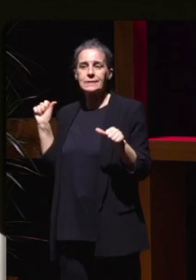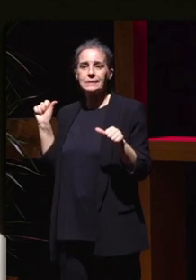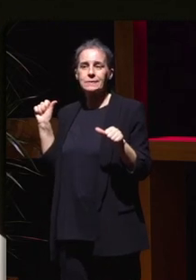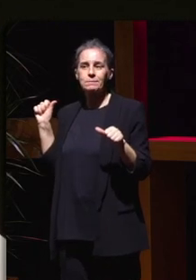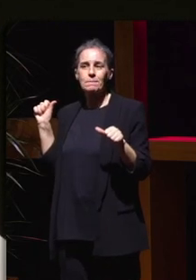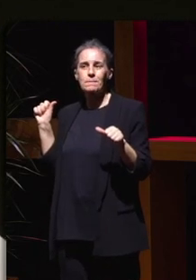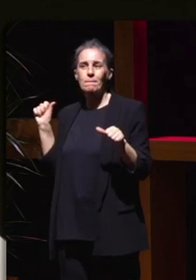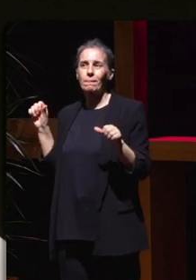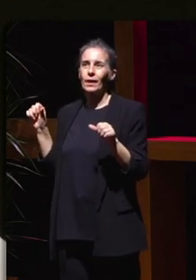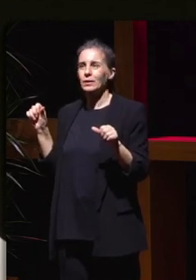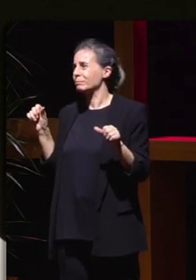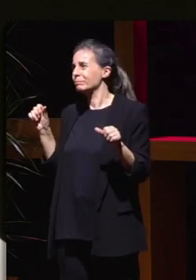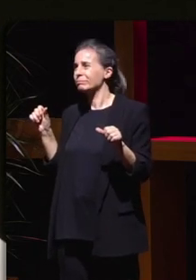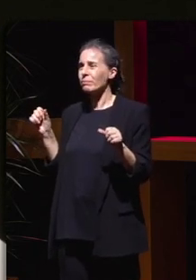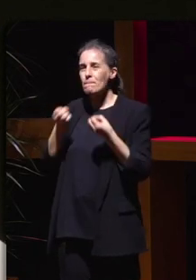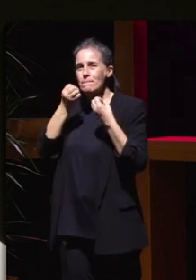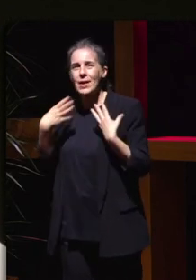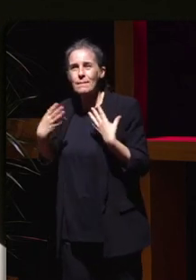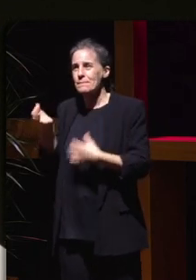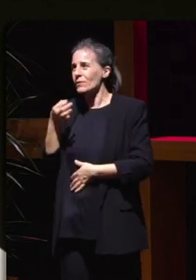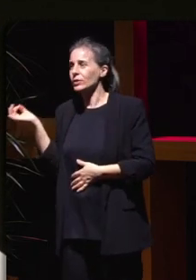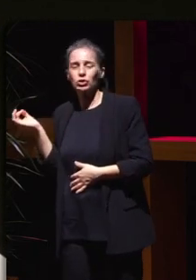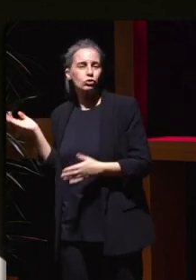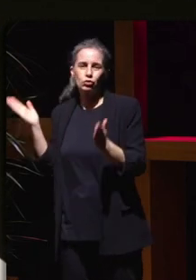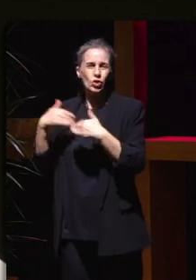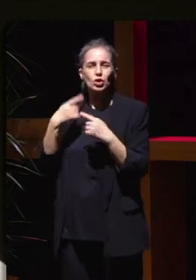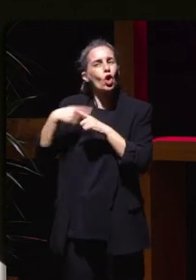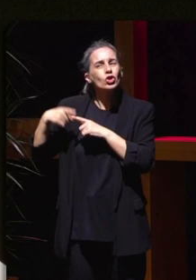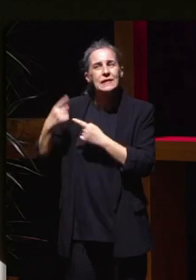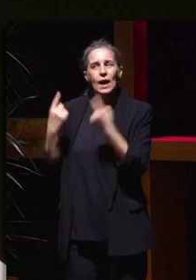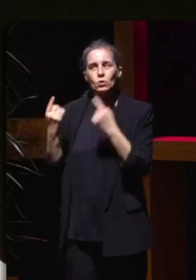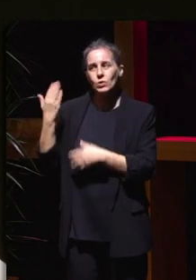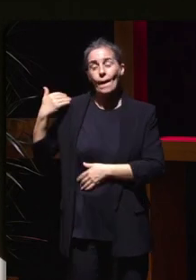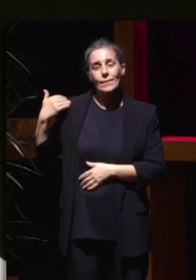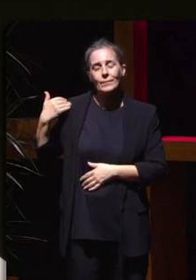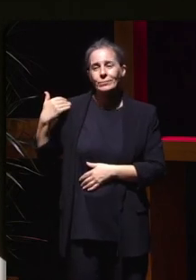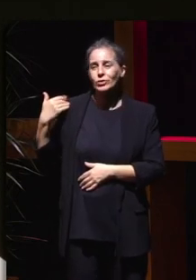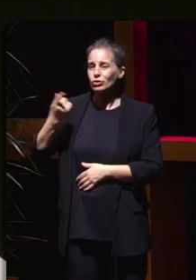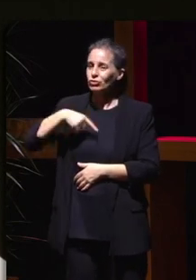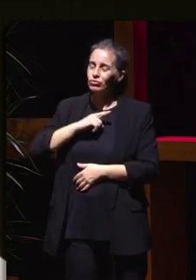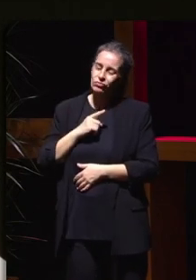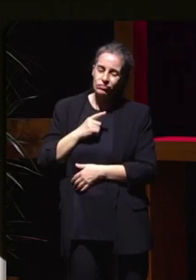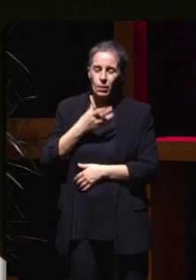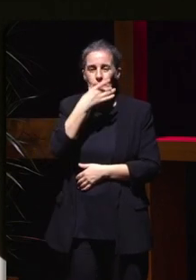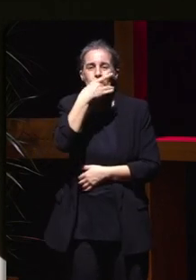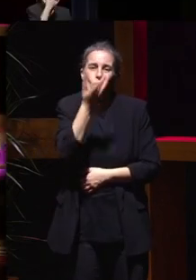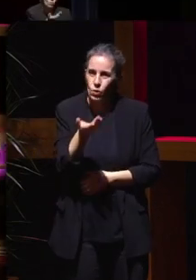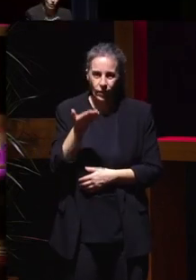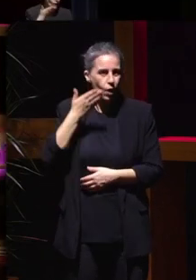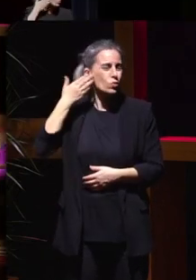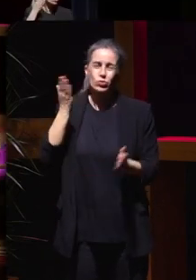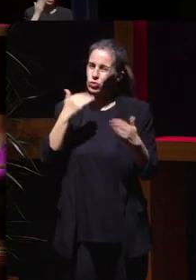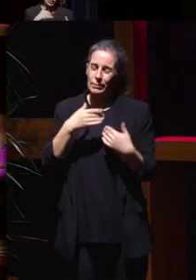a forma más brillante de ser de unos meses más no que hay cosas de un oso pasado que las que no estamos pues especialmente